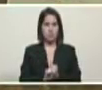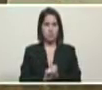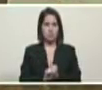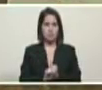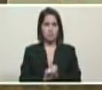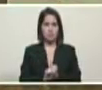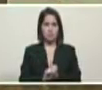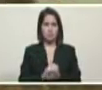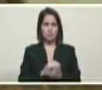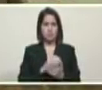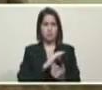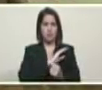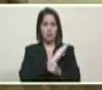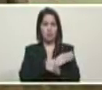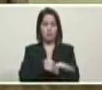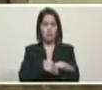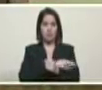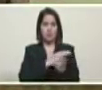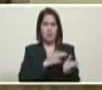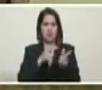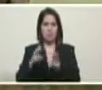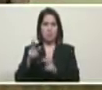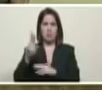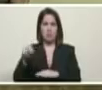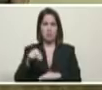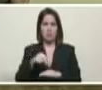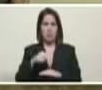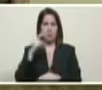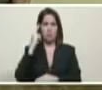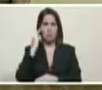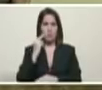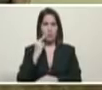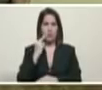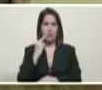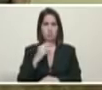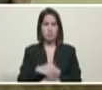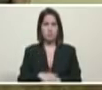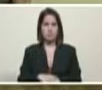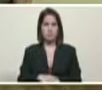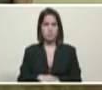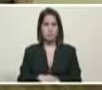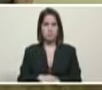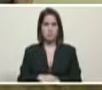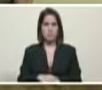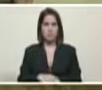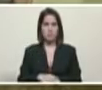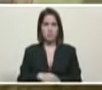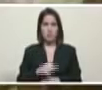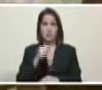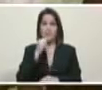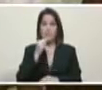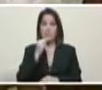de la Fuerza Armada Nacional Bolivariana, general en jefe Vladimir Padrino,